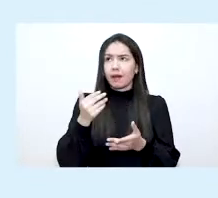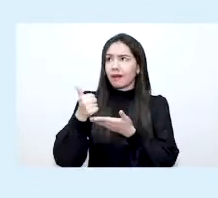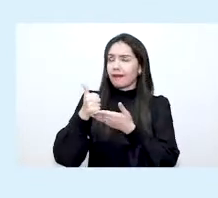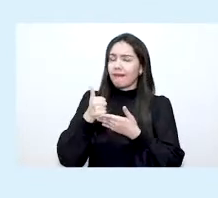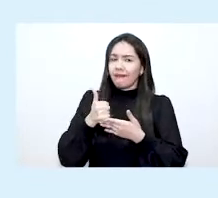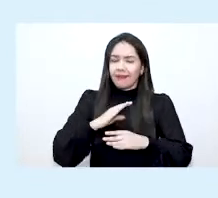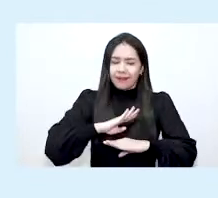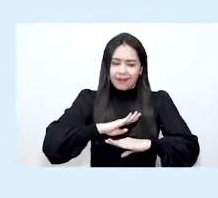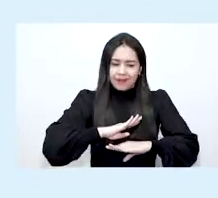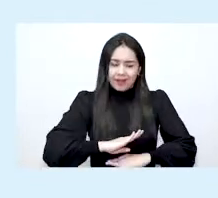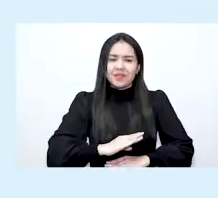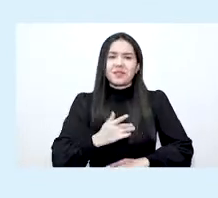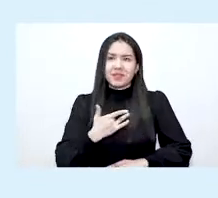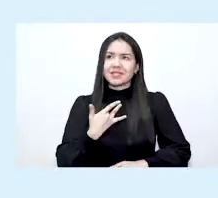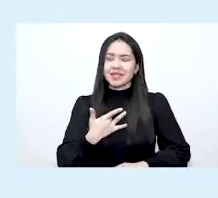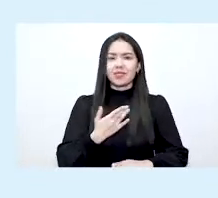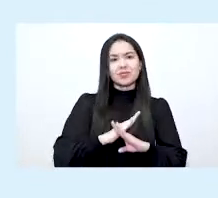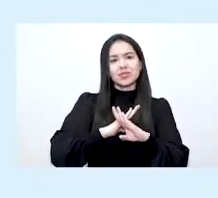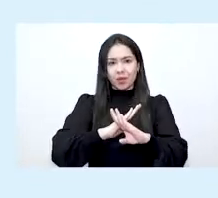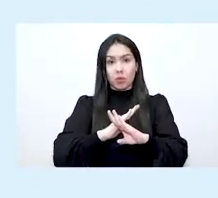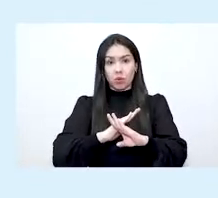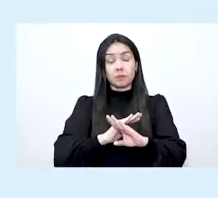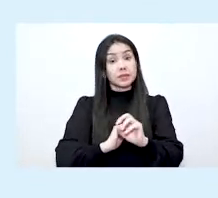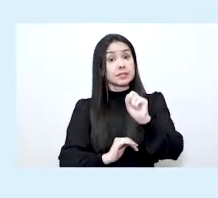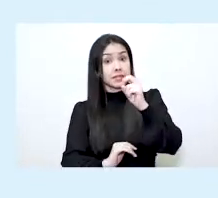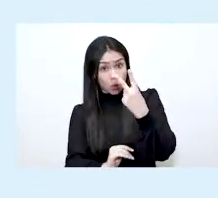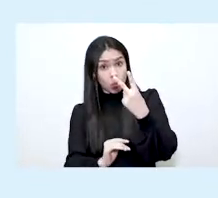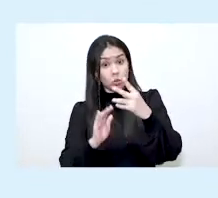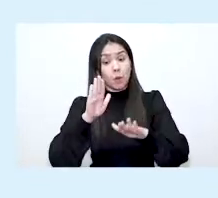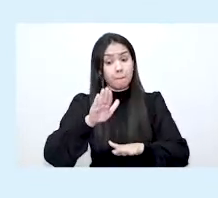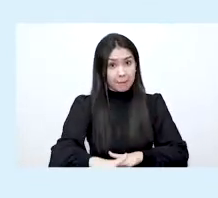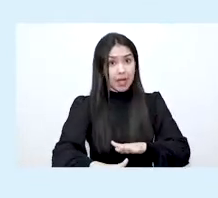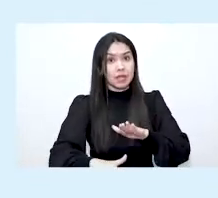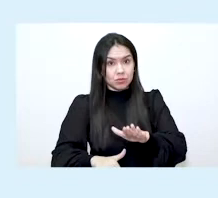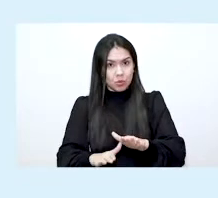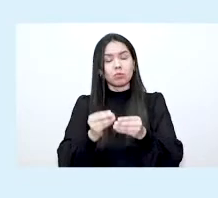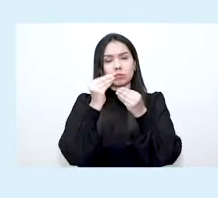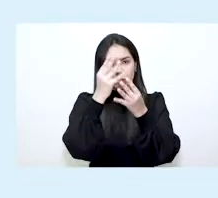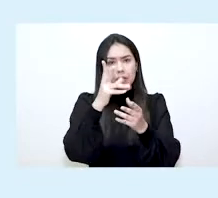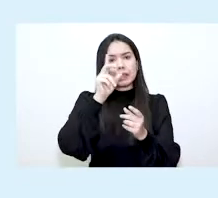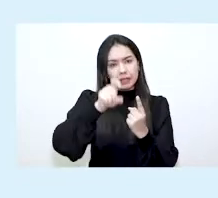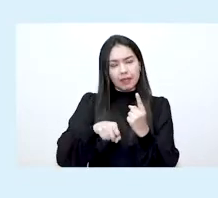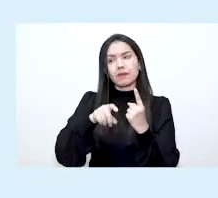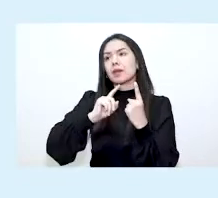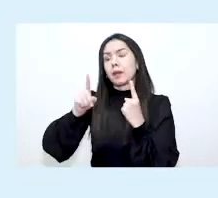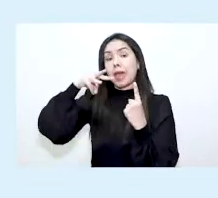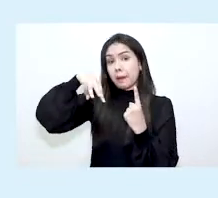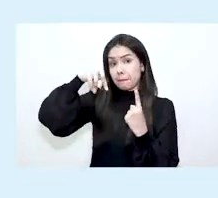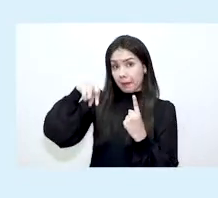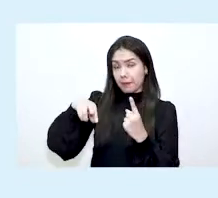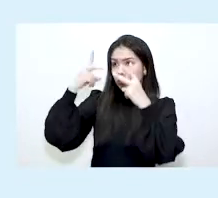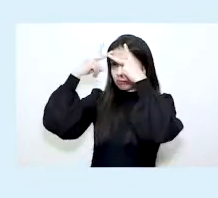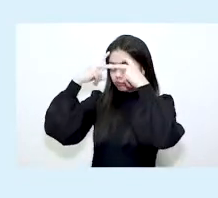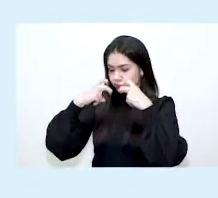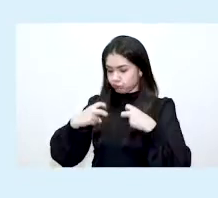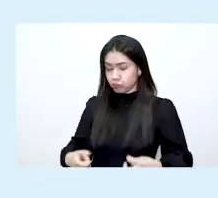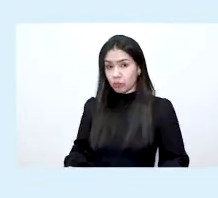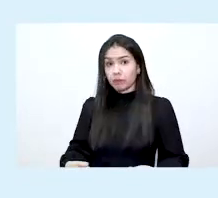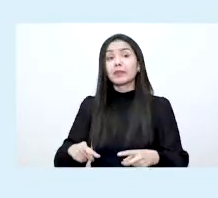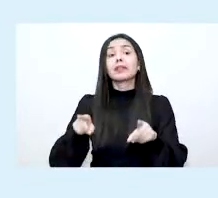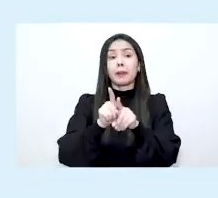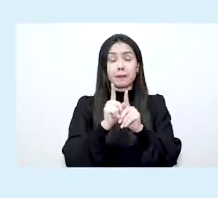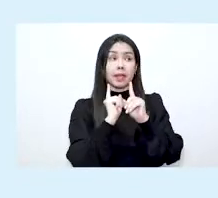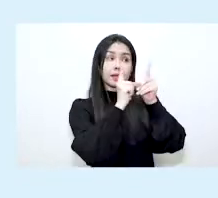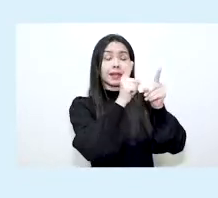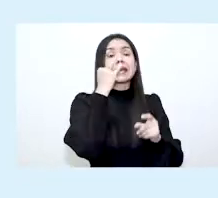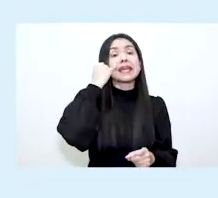más seguro de haber hecho lo correcto al hablar. El paso 2 es ir al Ministerio Público y al INACIF para que te hagan una revisión